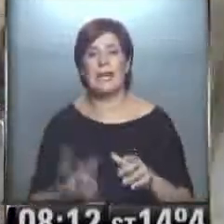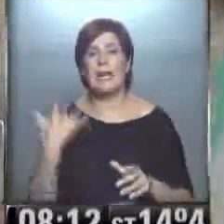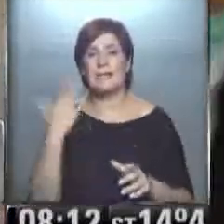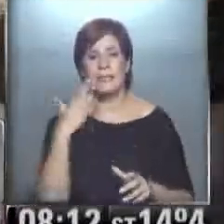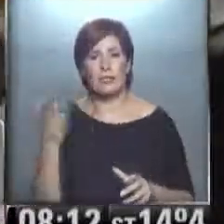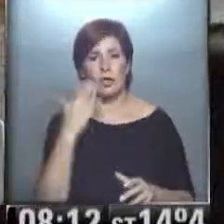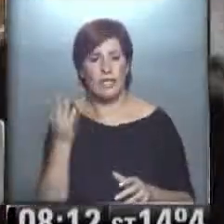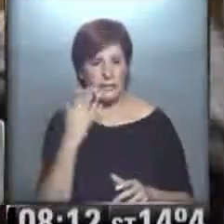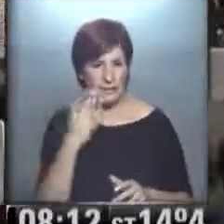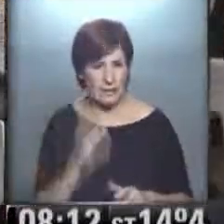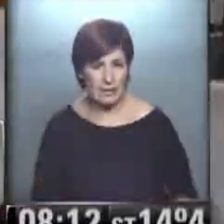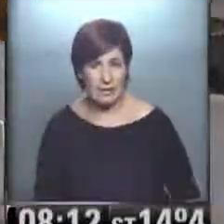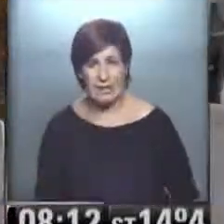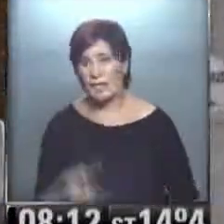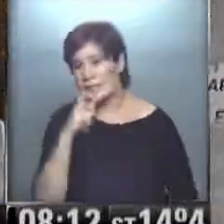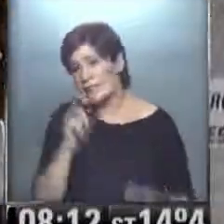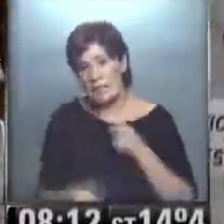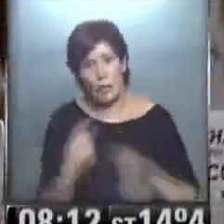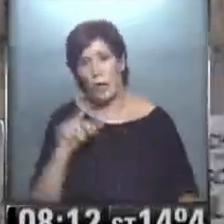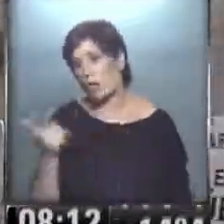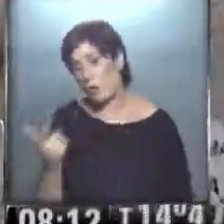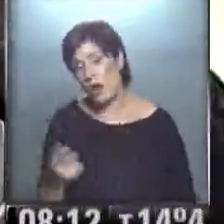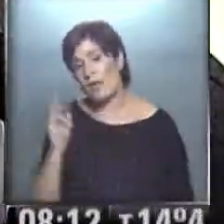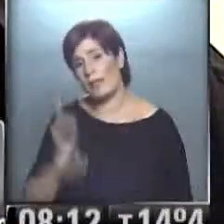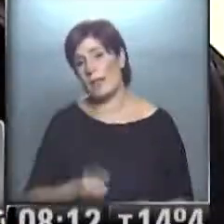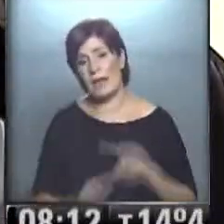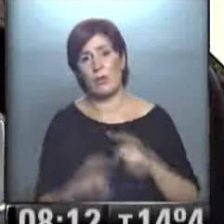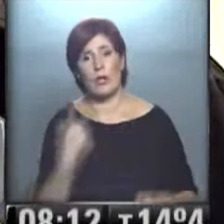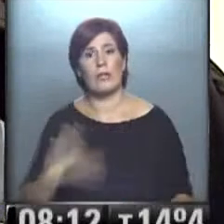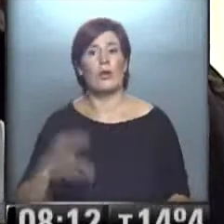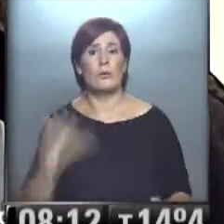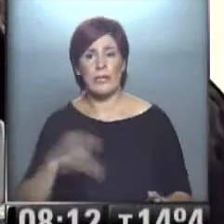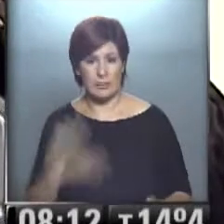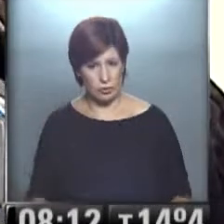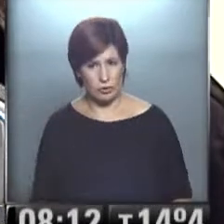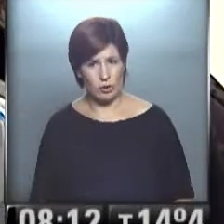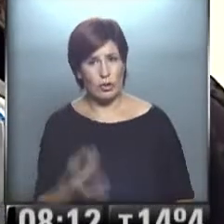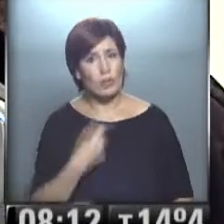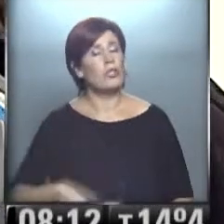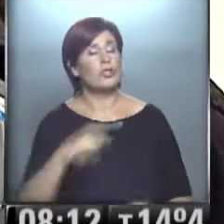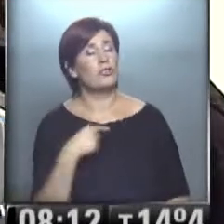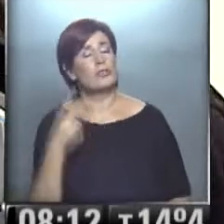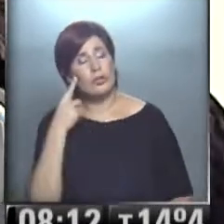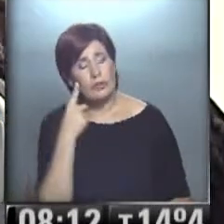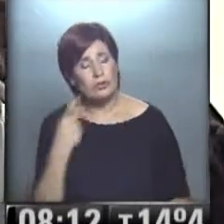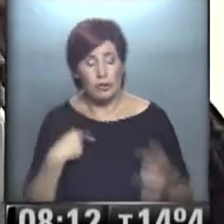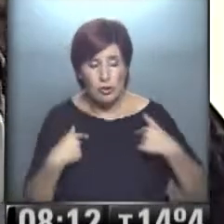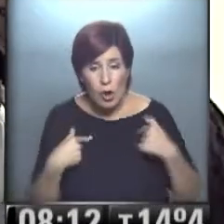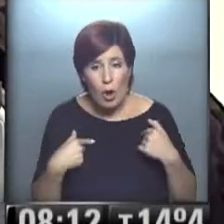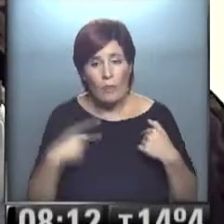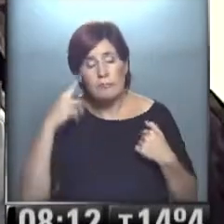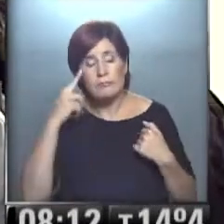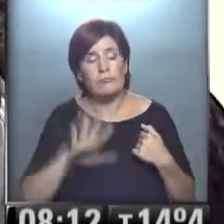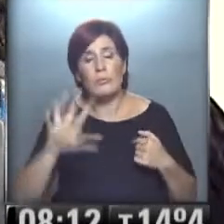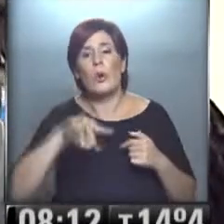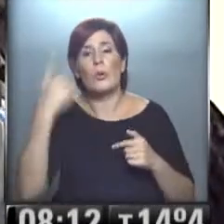amenaza con declarar la conciliación obligatoria para el lunes nosotros esperamos a ver yo aspiro que la provincia